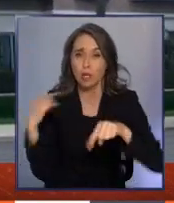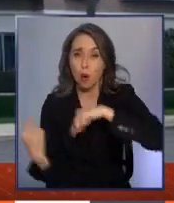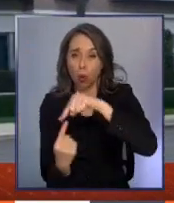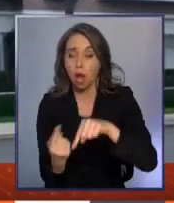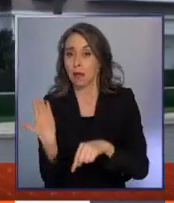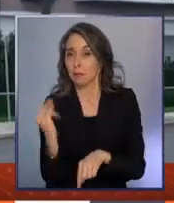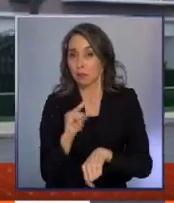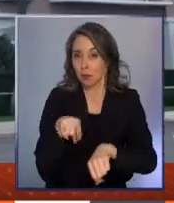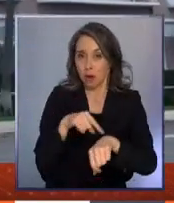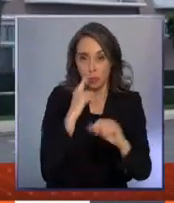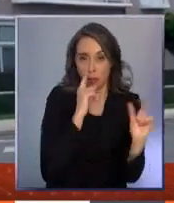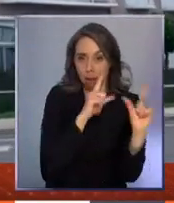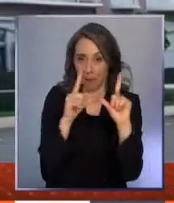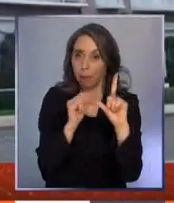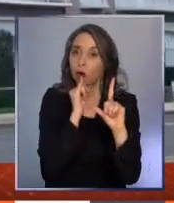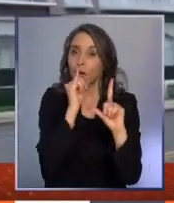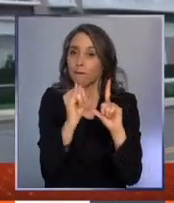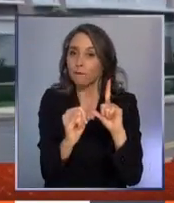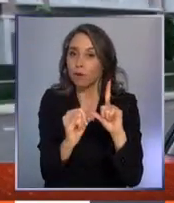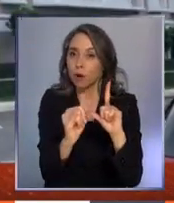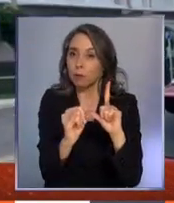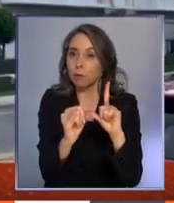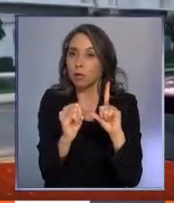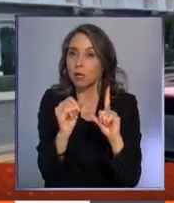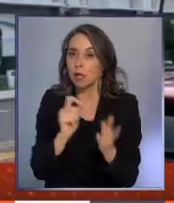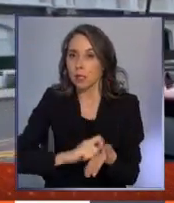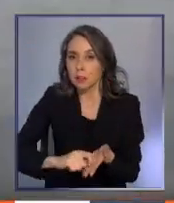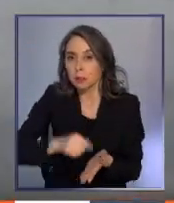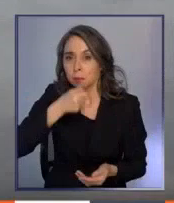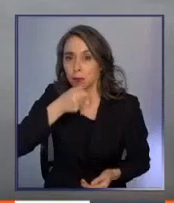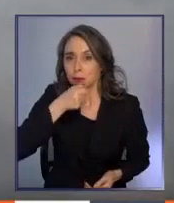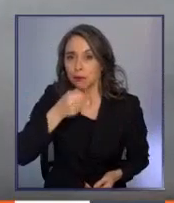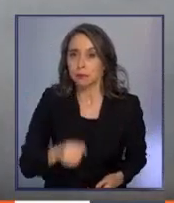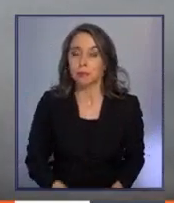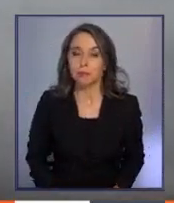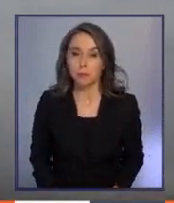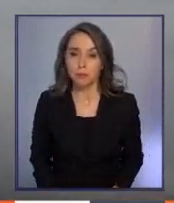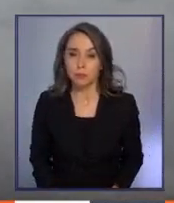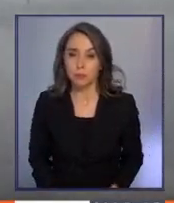Lo vemos en el siguiente informe de Daniel Cheers.